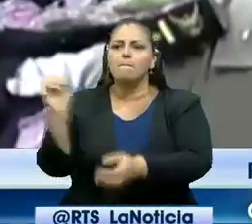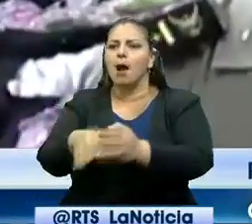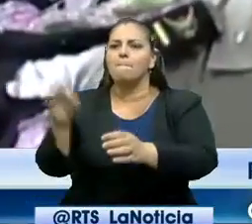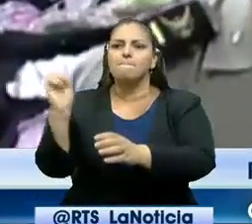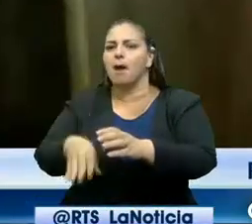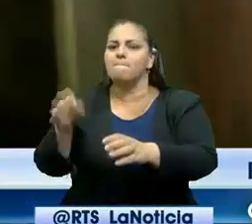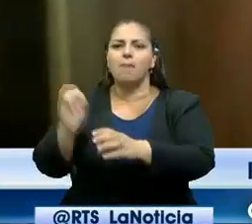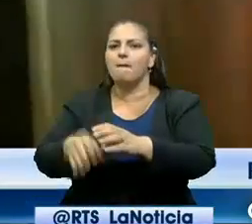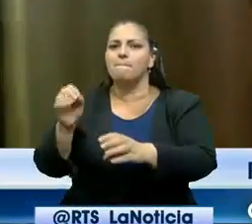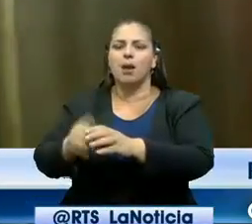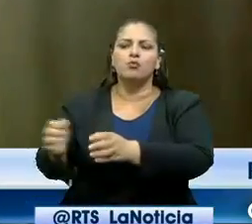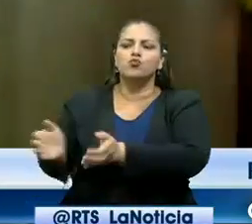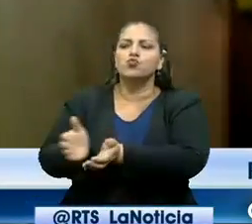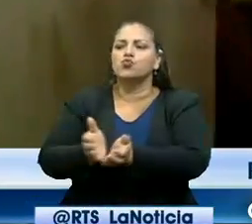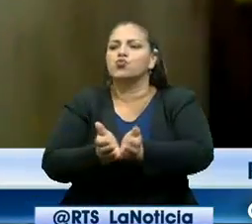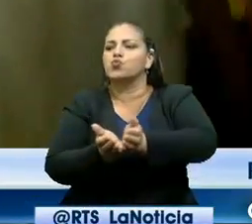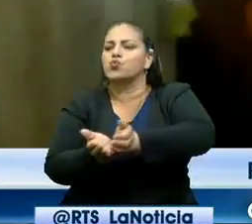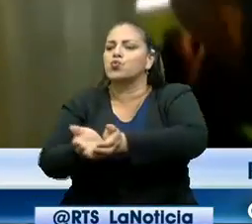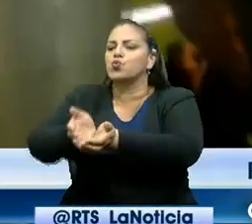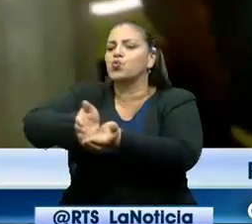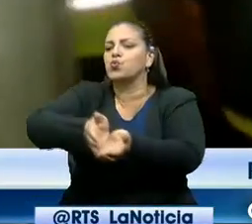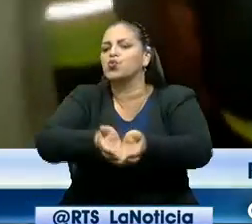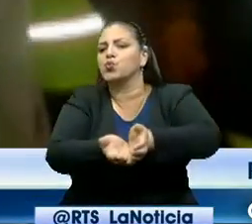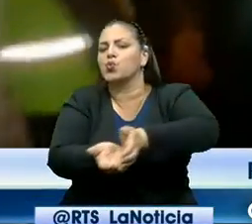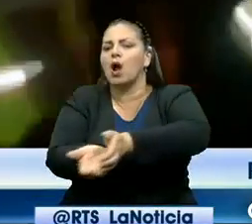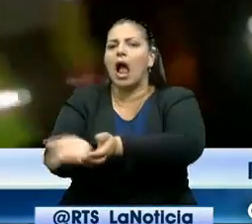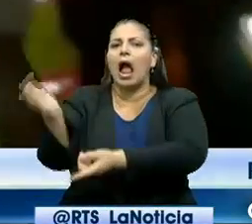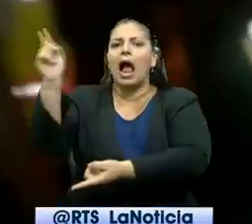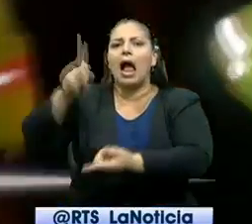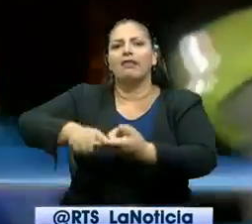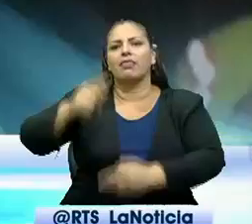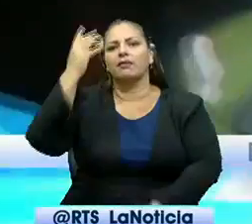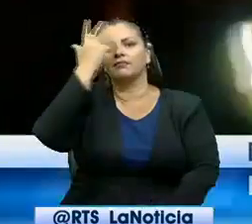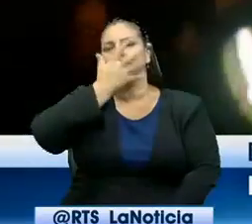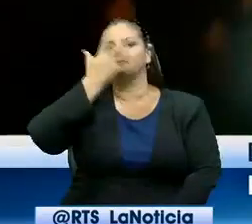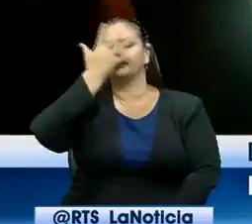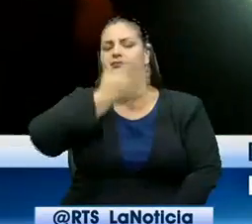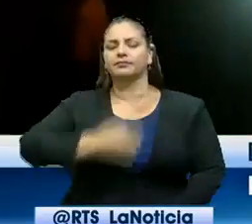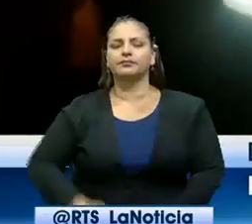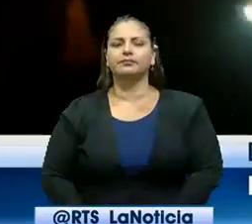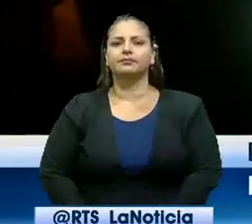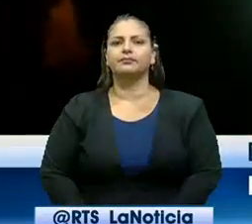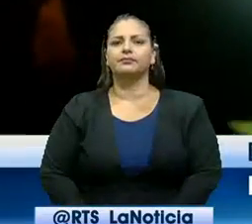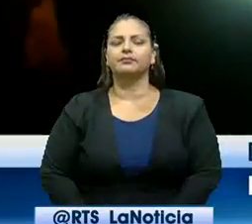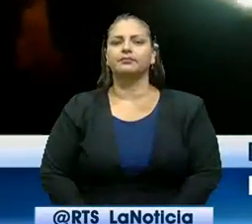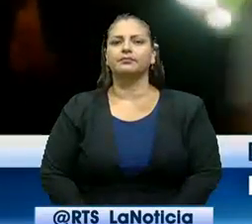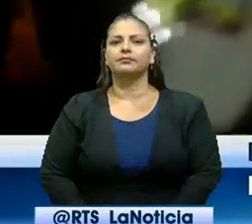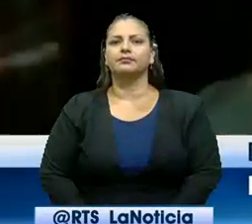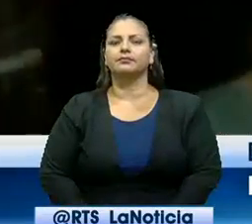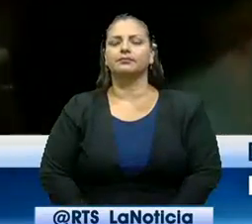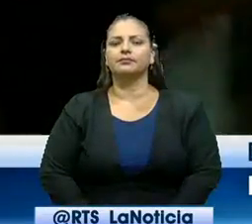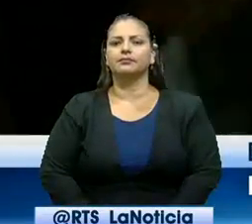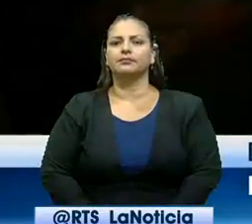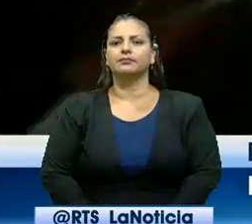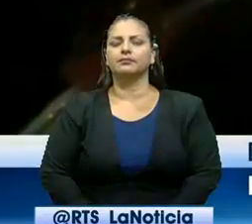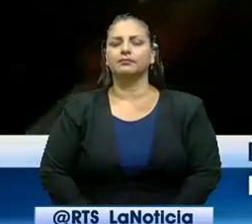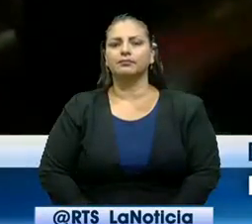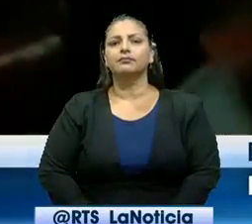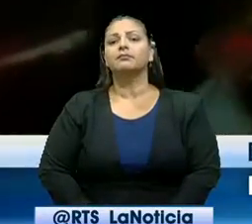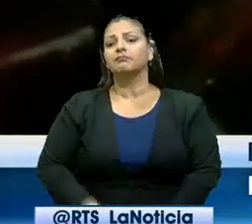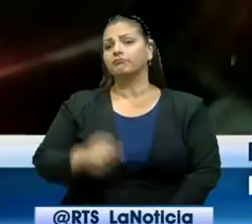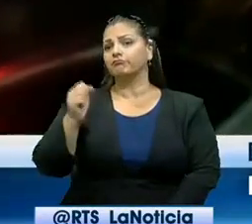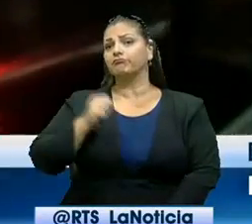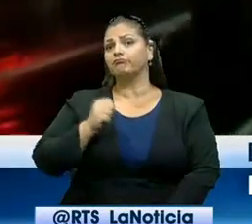mercadería diversa. Aparentemente parte de la mercadería acababa de llegar desde el vecino país de Colombia, habría ingresado por algún